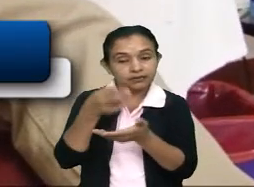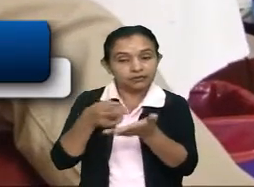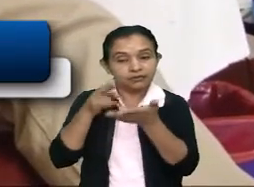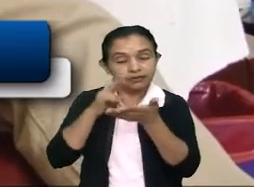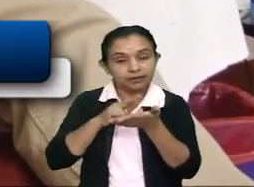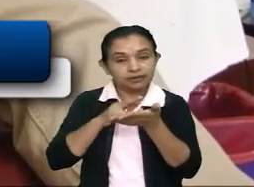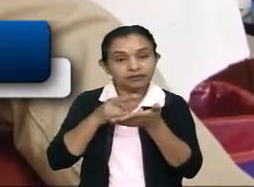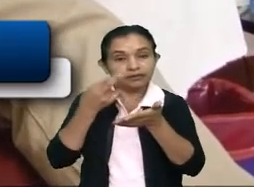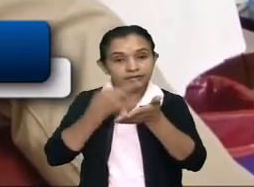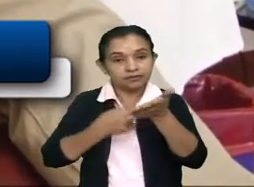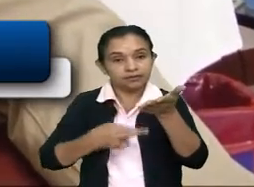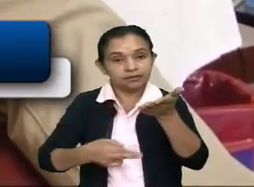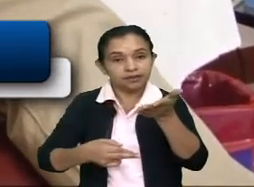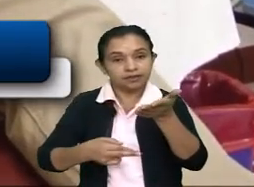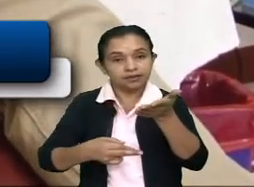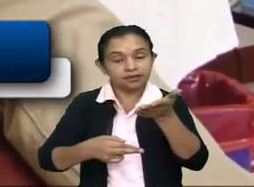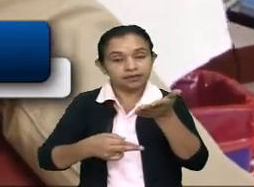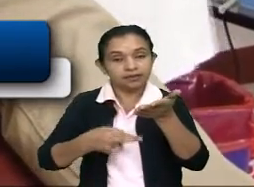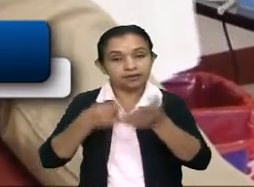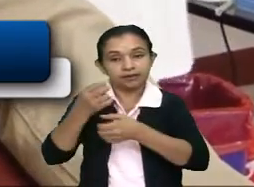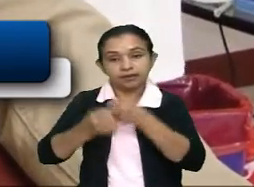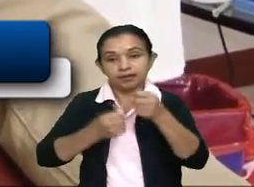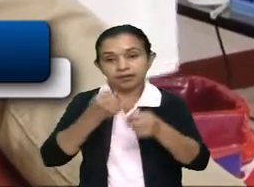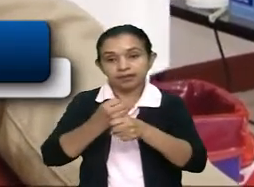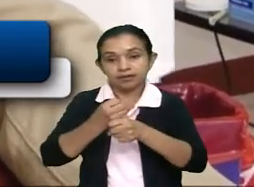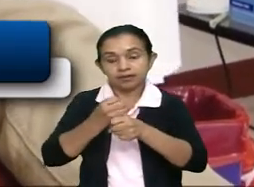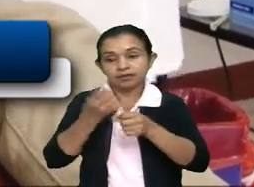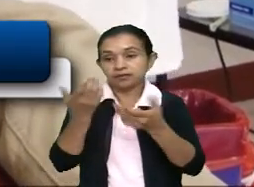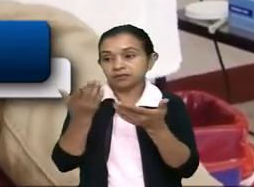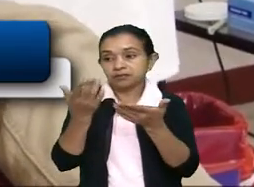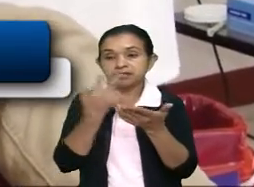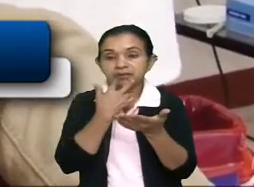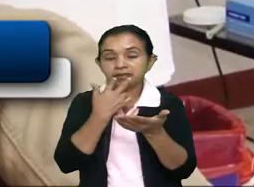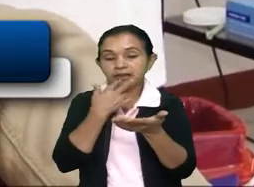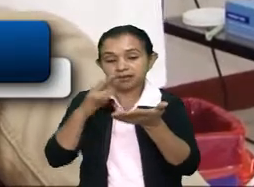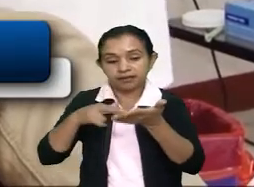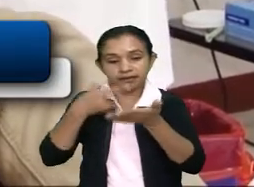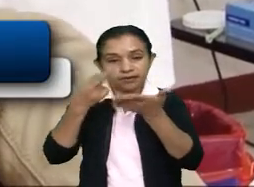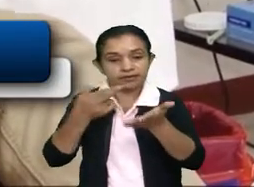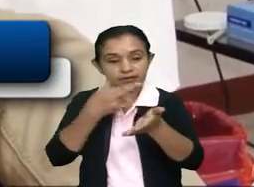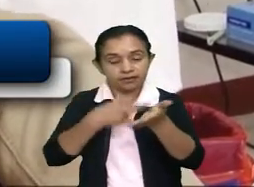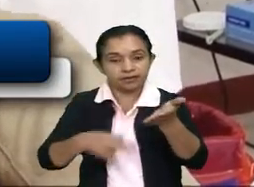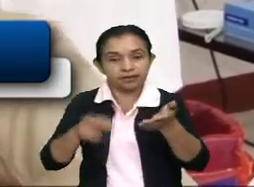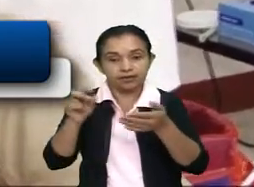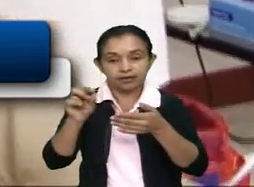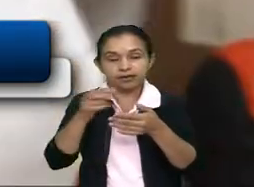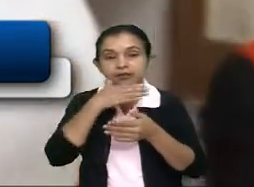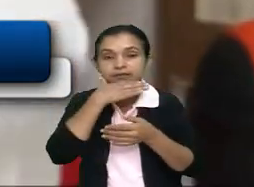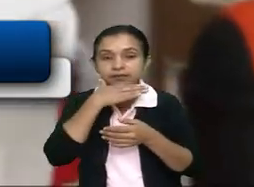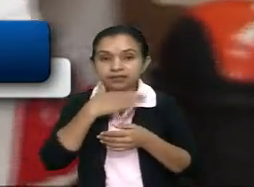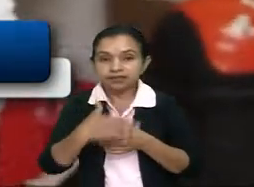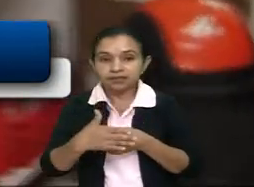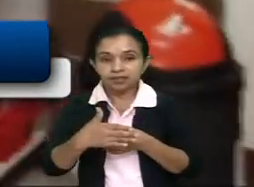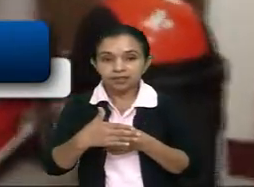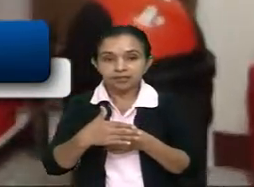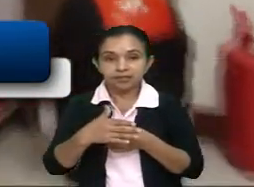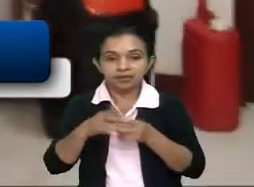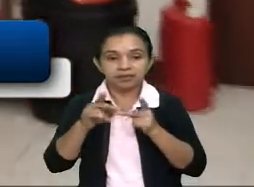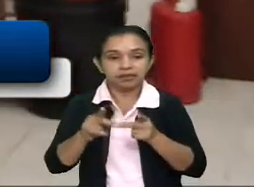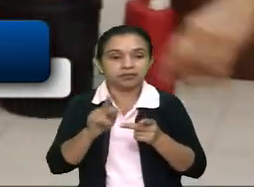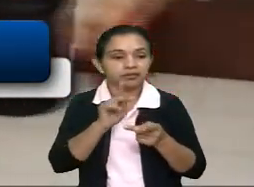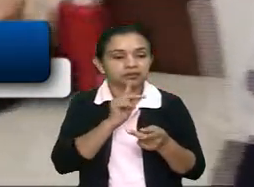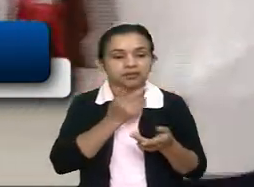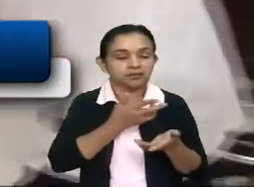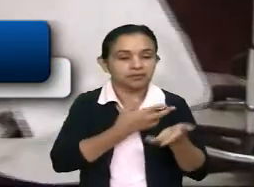seguido sobre todo en épocas donde baja la tela con la colecta en abrir está en esta época que viene de diciembre bajan las colectas